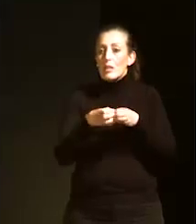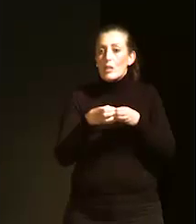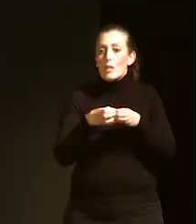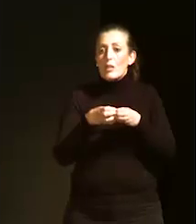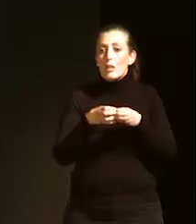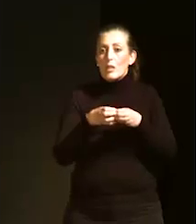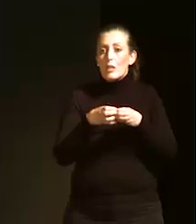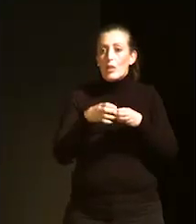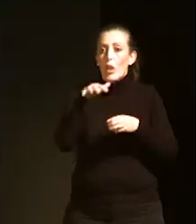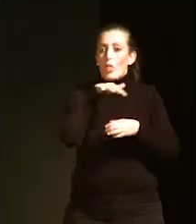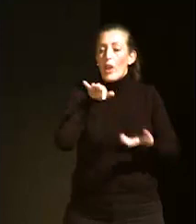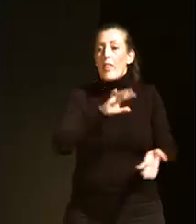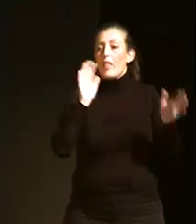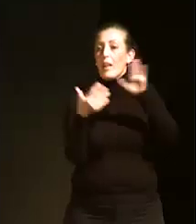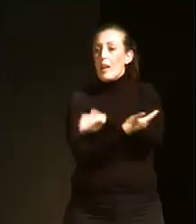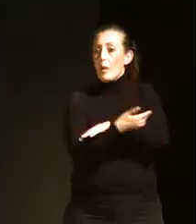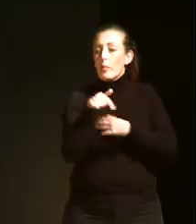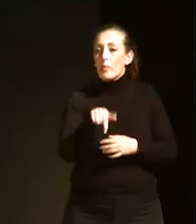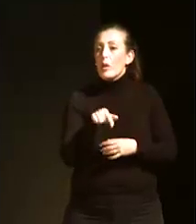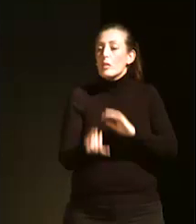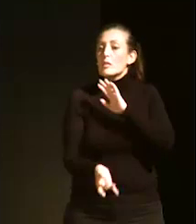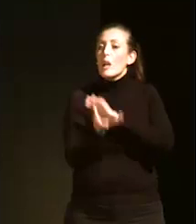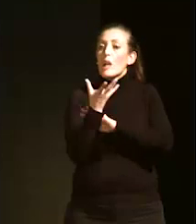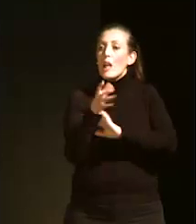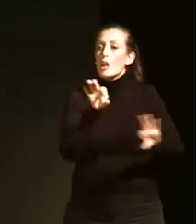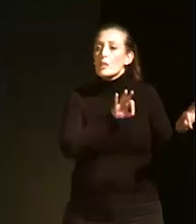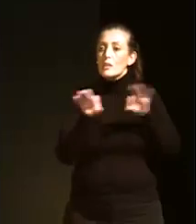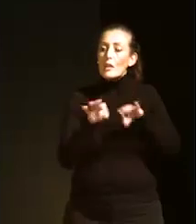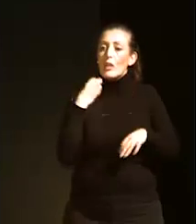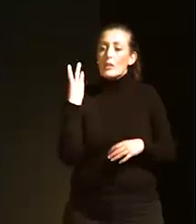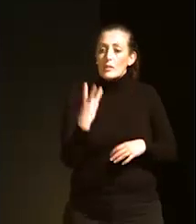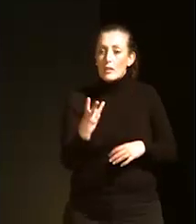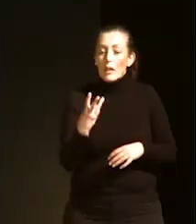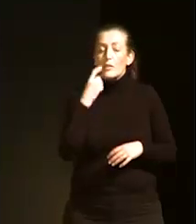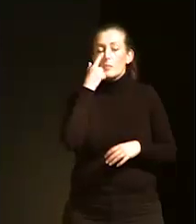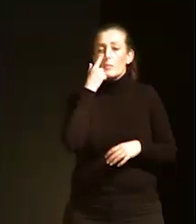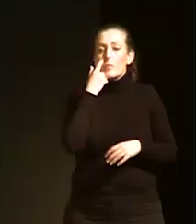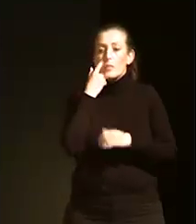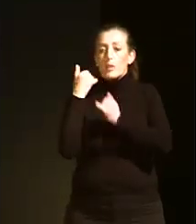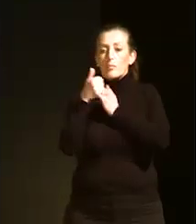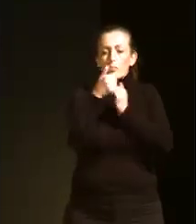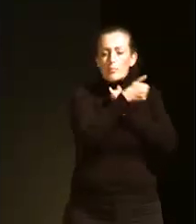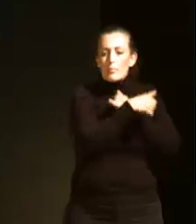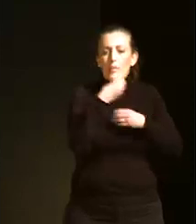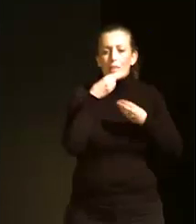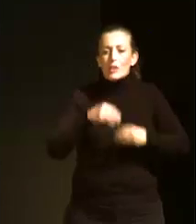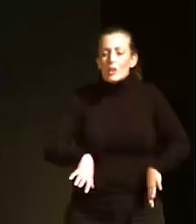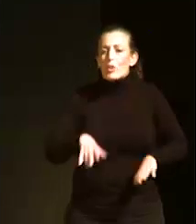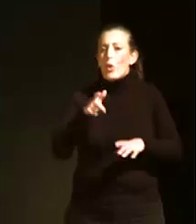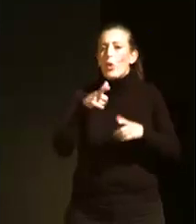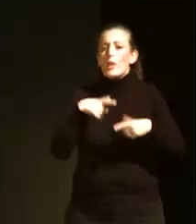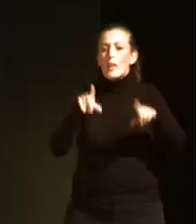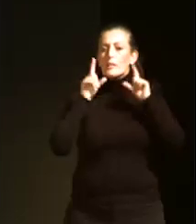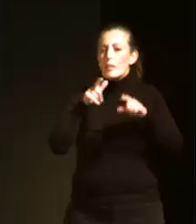cambio y se crearon tres obras teatrales con hilos conductores de historias y personajes del